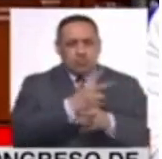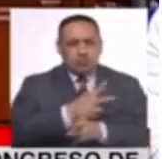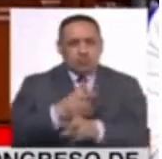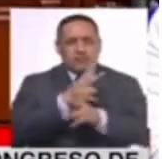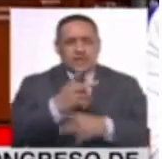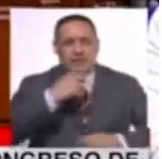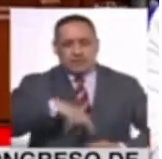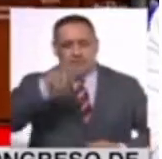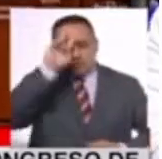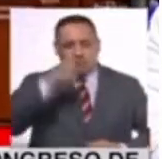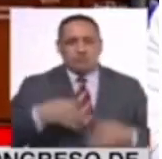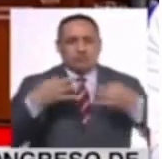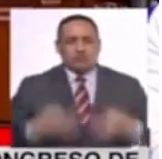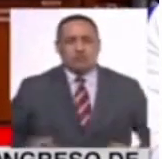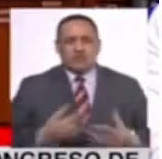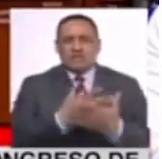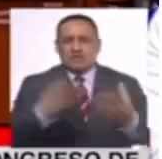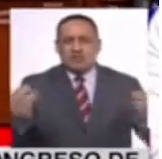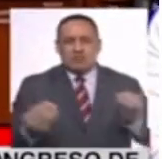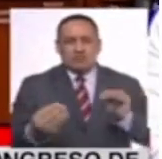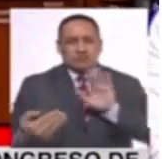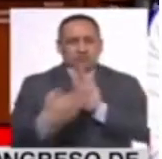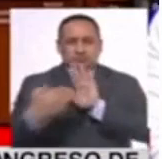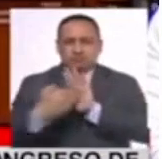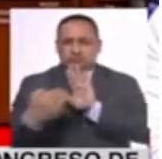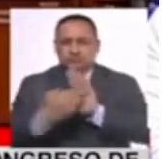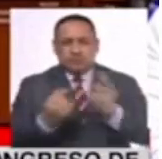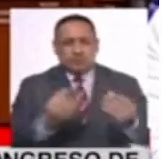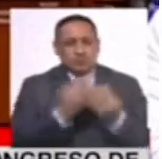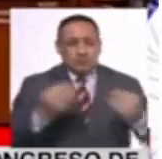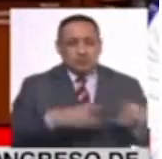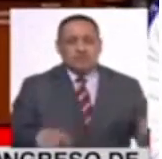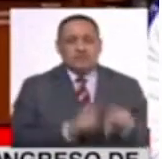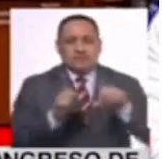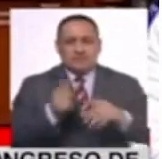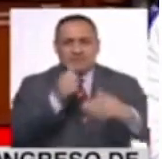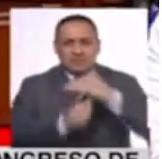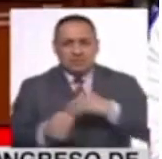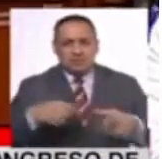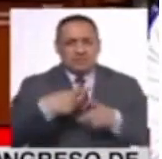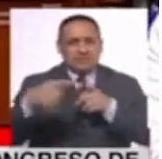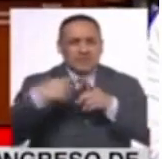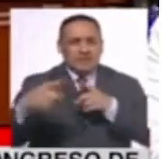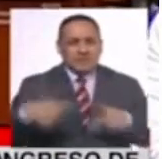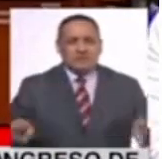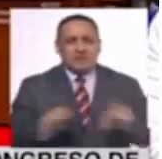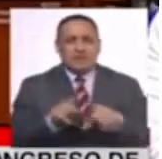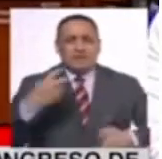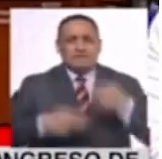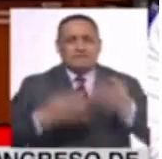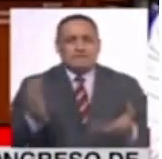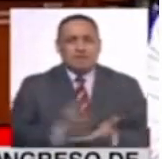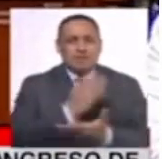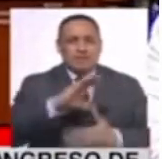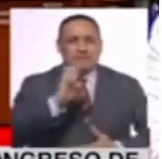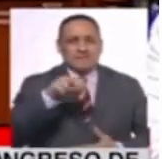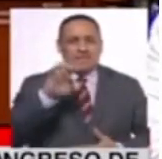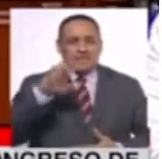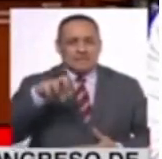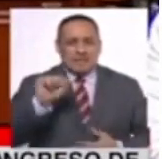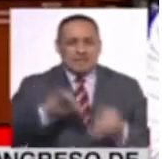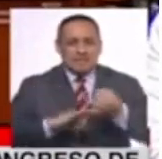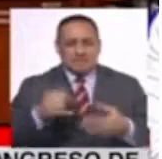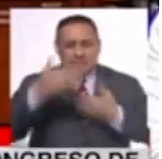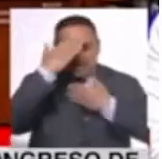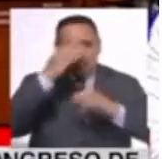patria, frente a amenazas de naturaleza externa y también interna, como por ejemplo el conflicto del CENEPA, la lucha contra